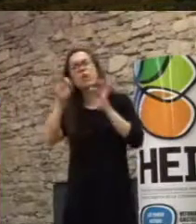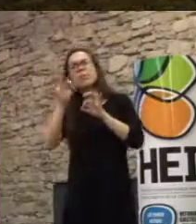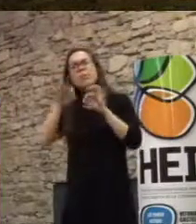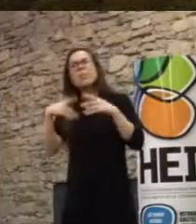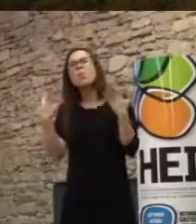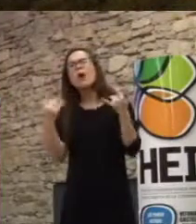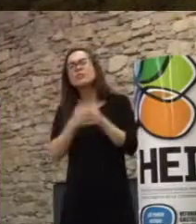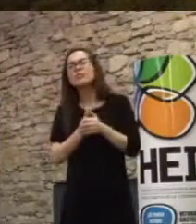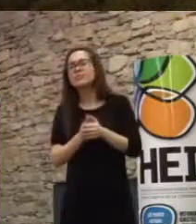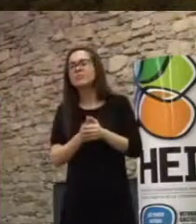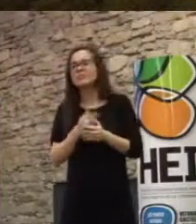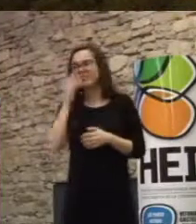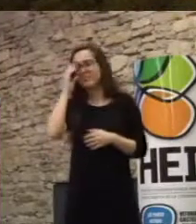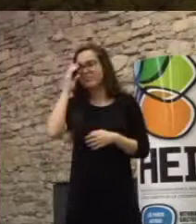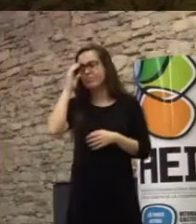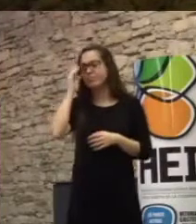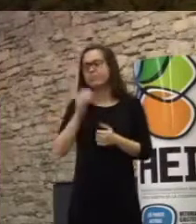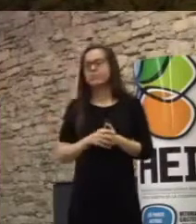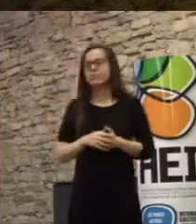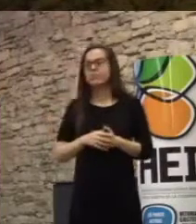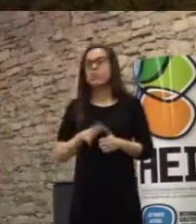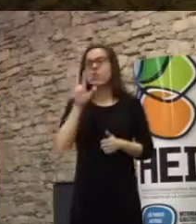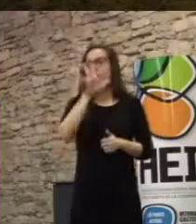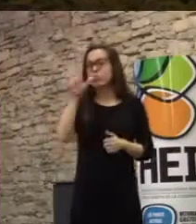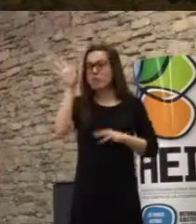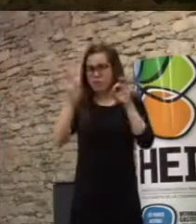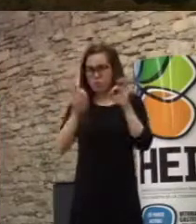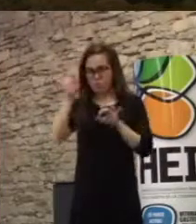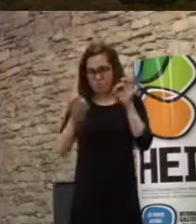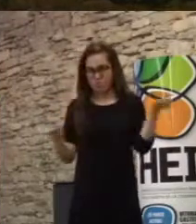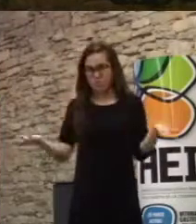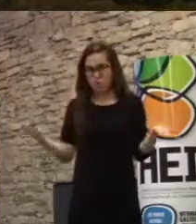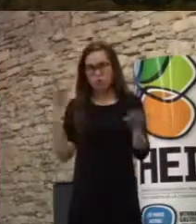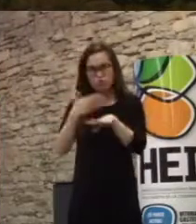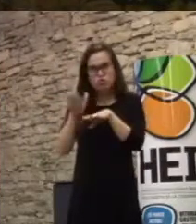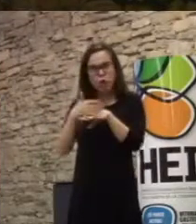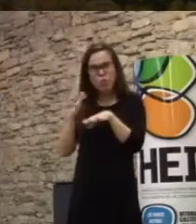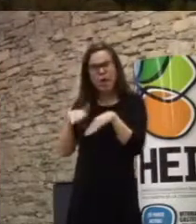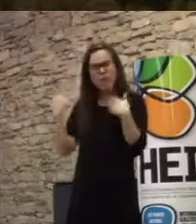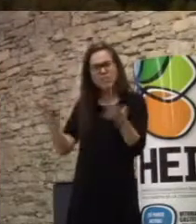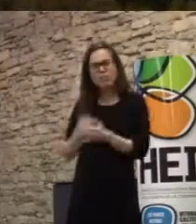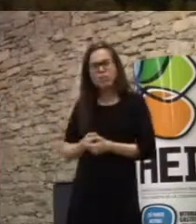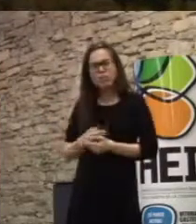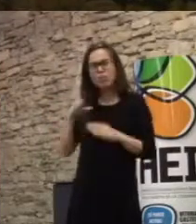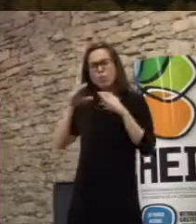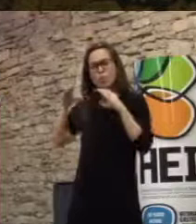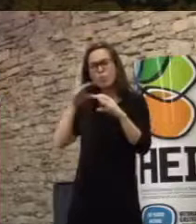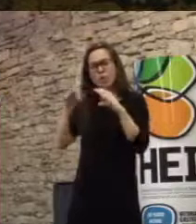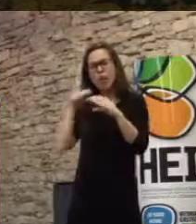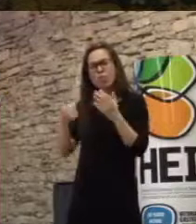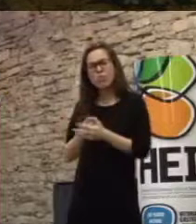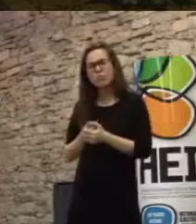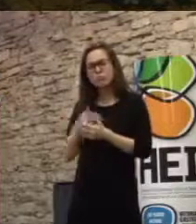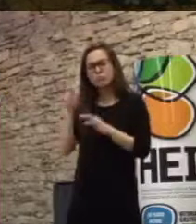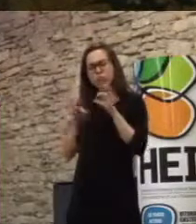resto 55 donde se va a la comunicación el